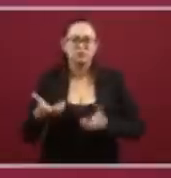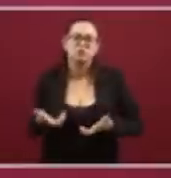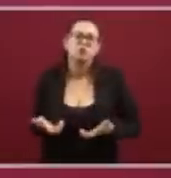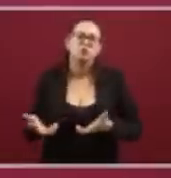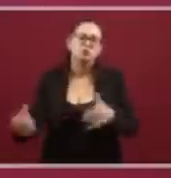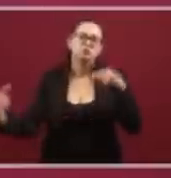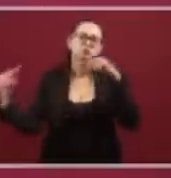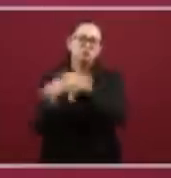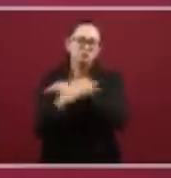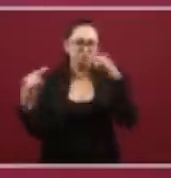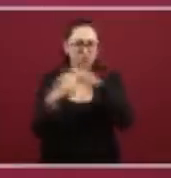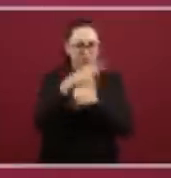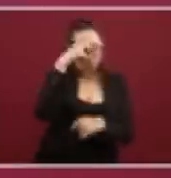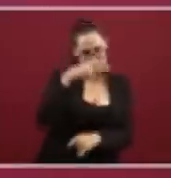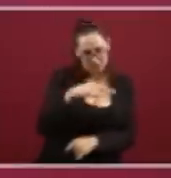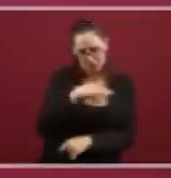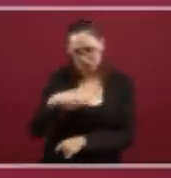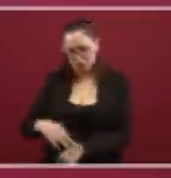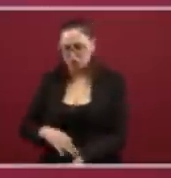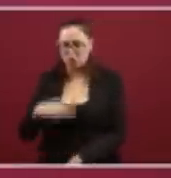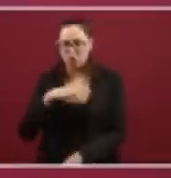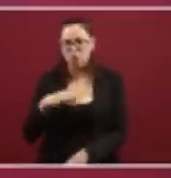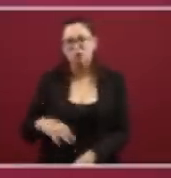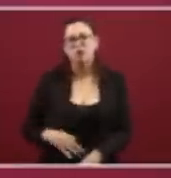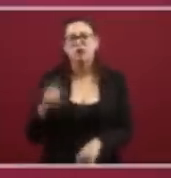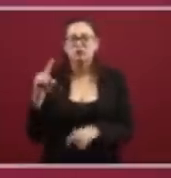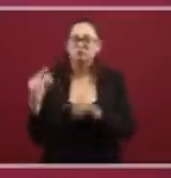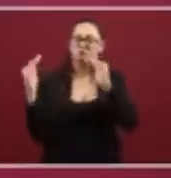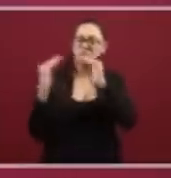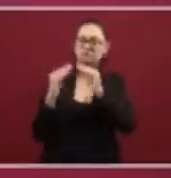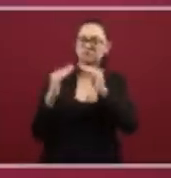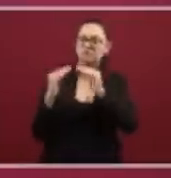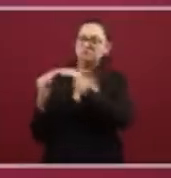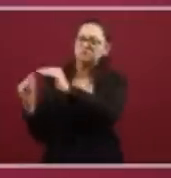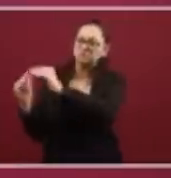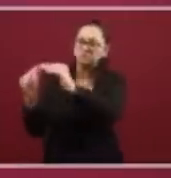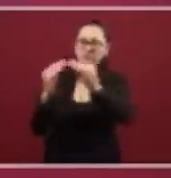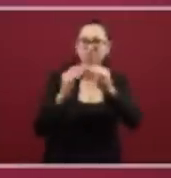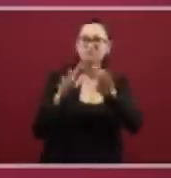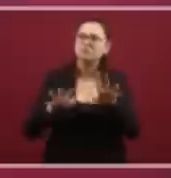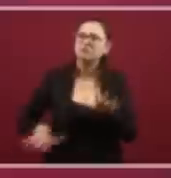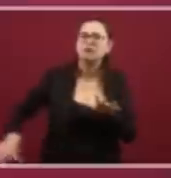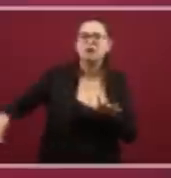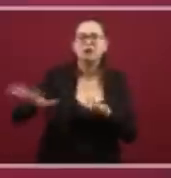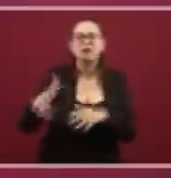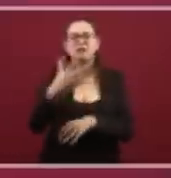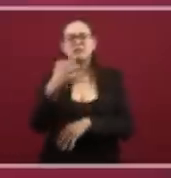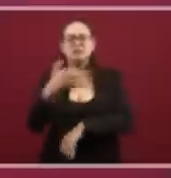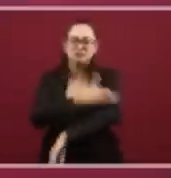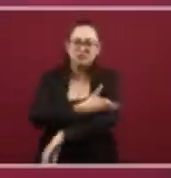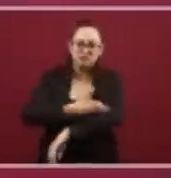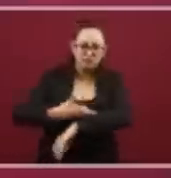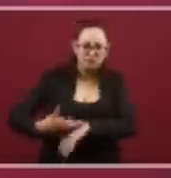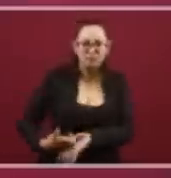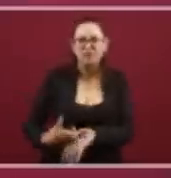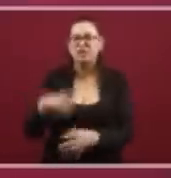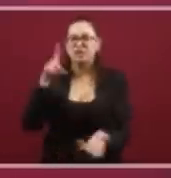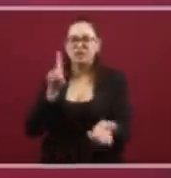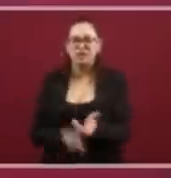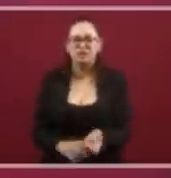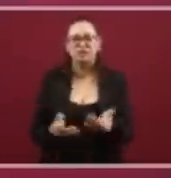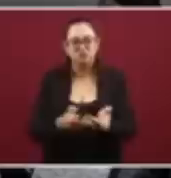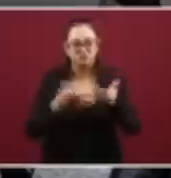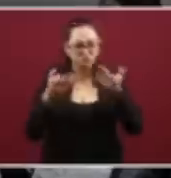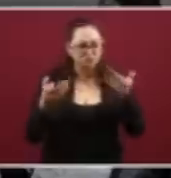está integrada por un caserío de 500 familias que además cuenta con superficie parcelaria